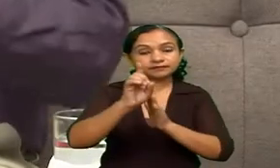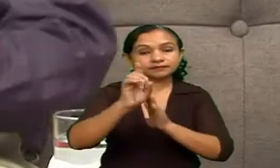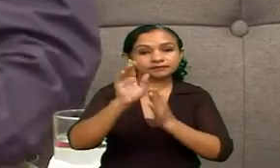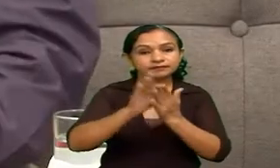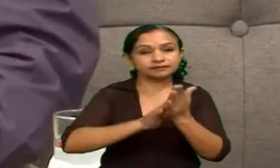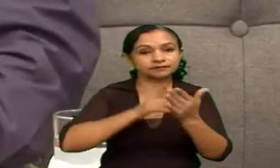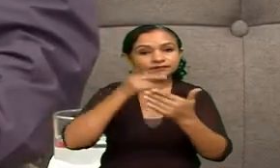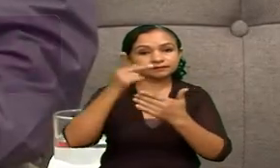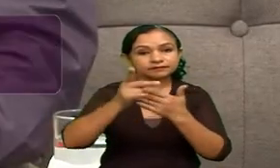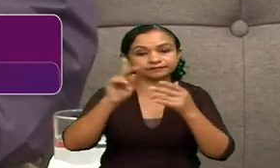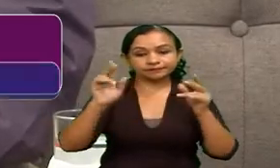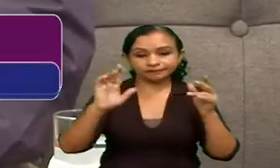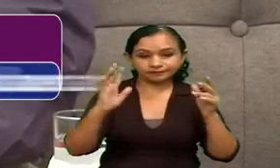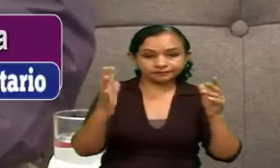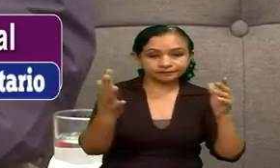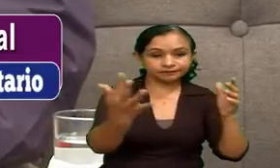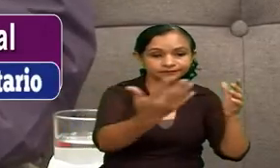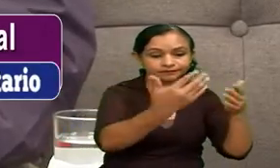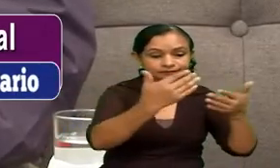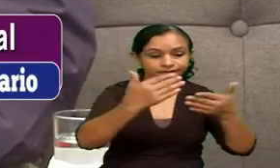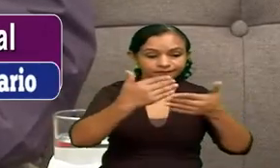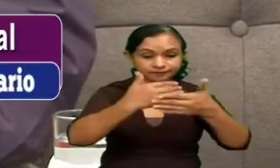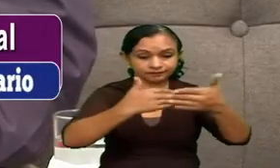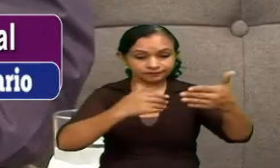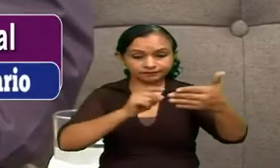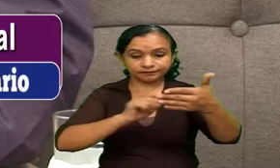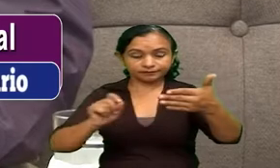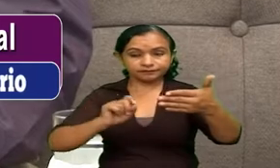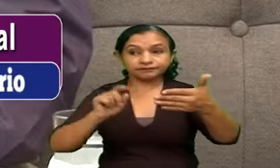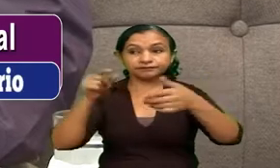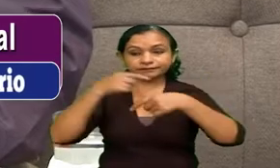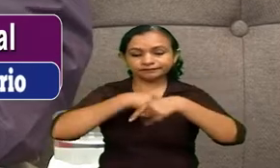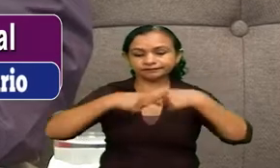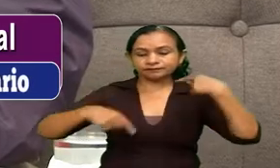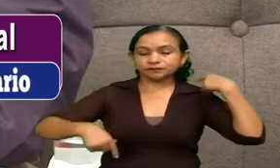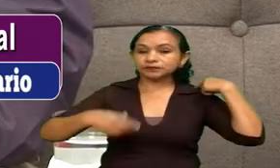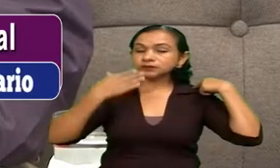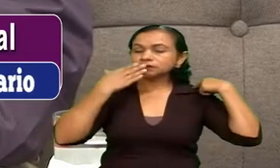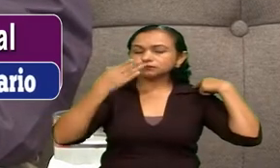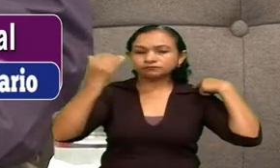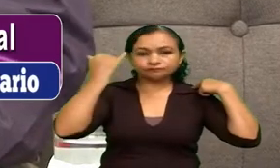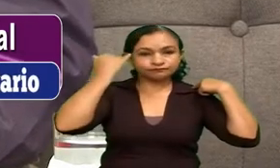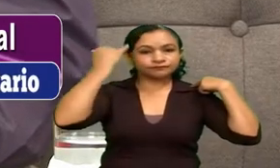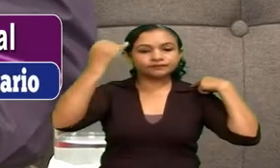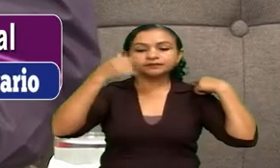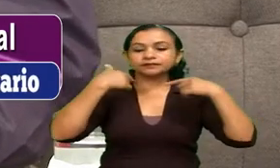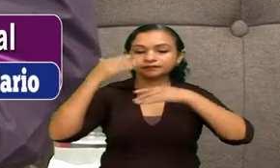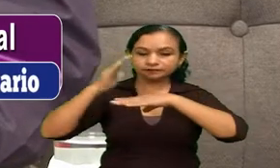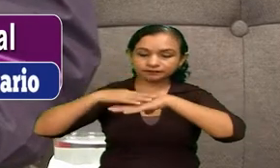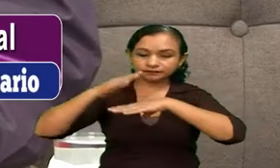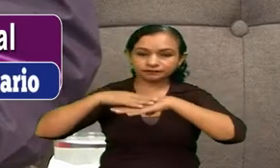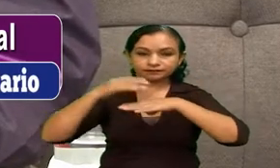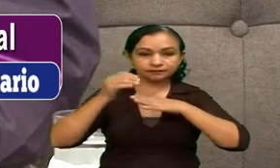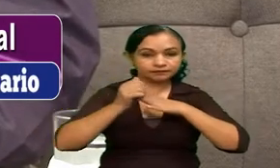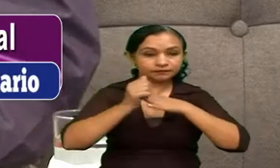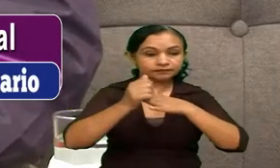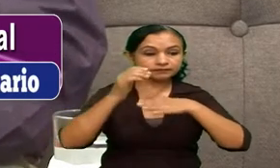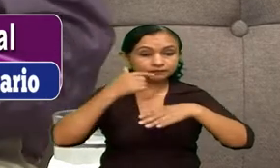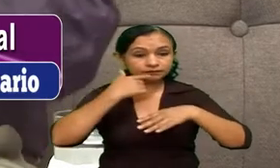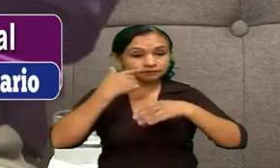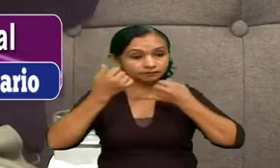integral, que en eso nuestro presidente pues tuvo la certeza de orientarnos, que no era